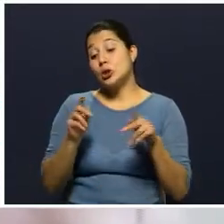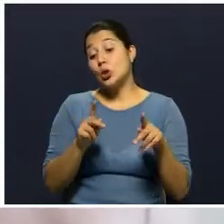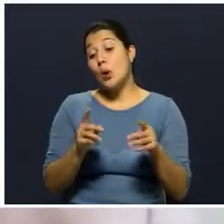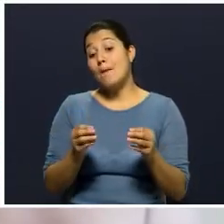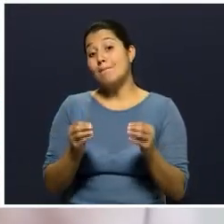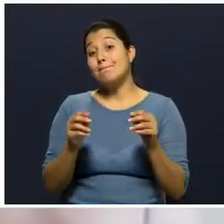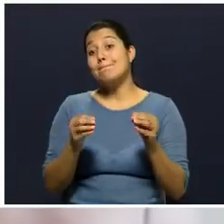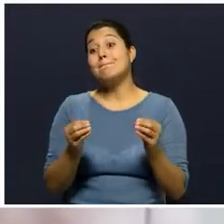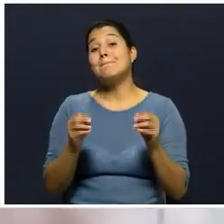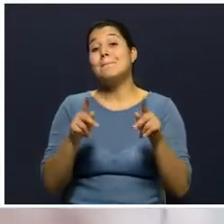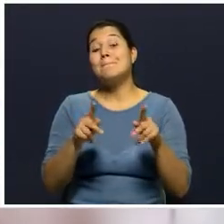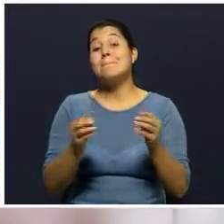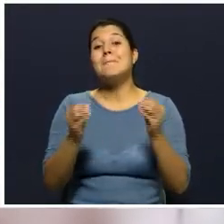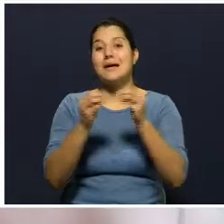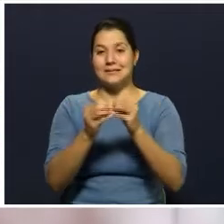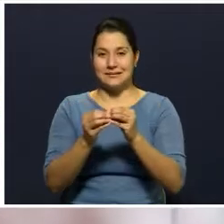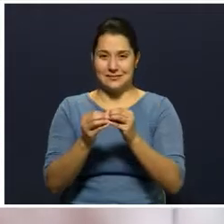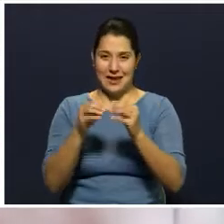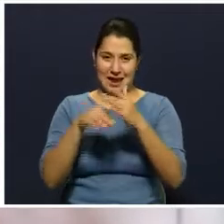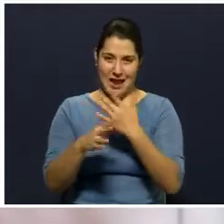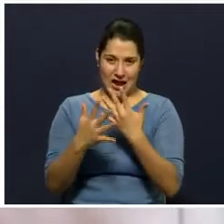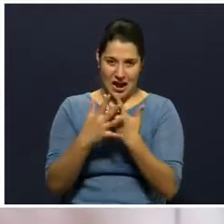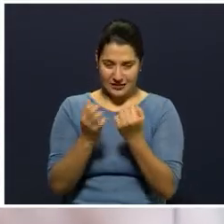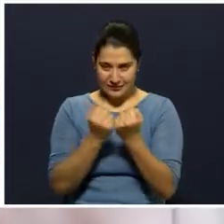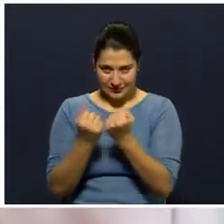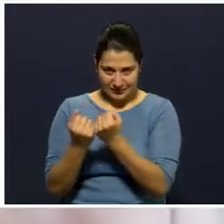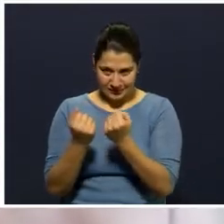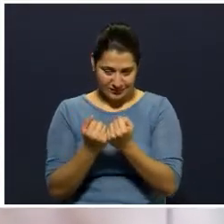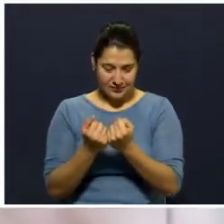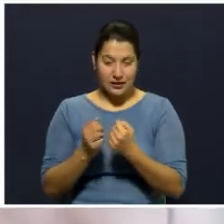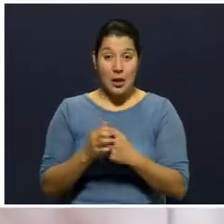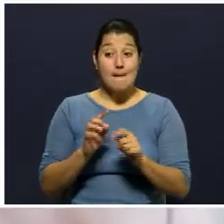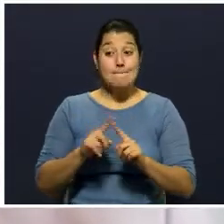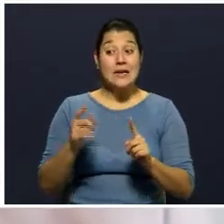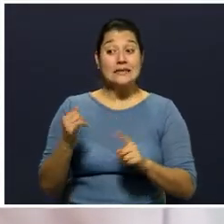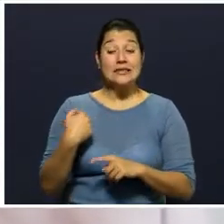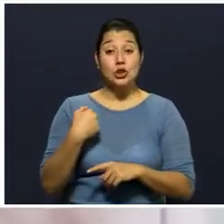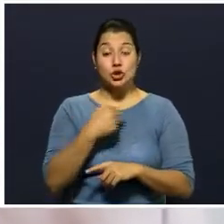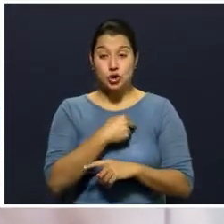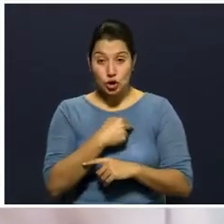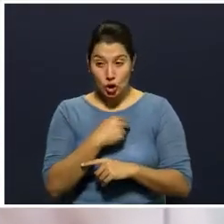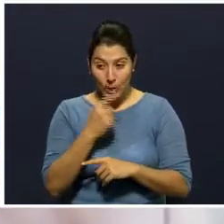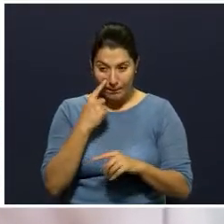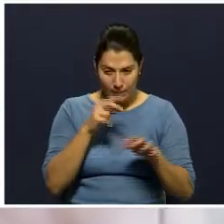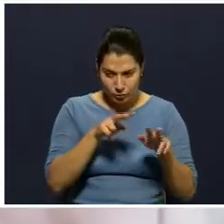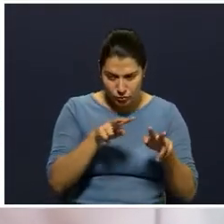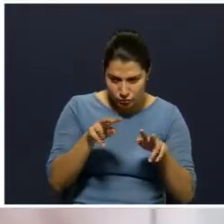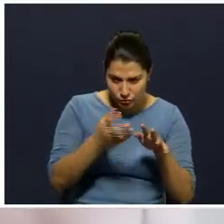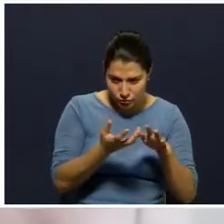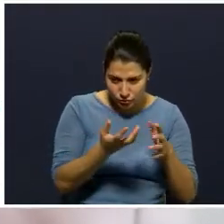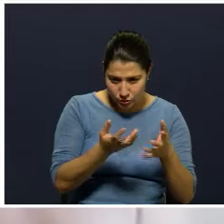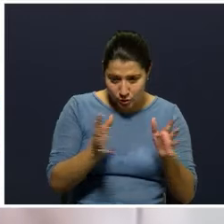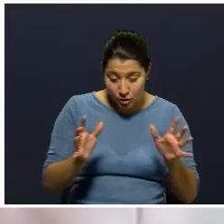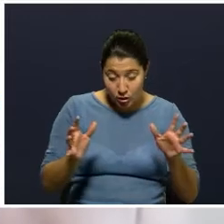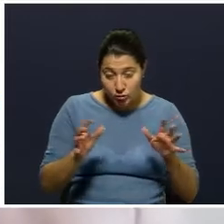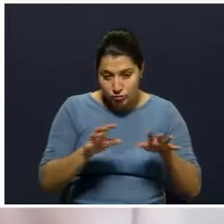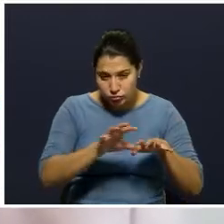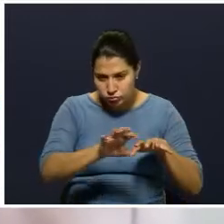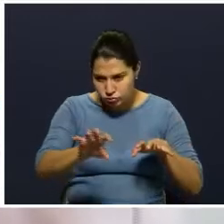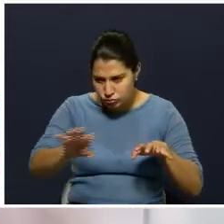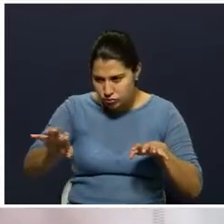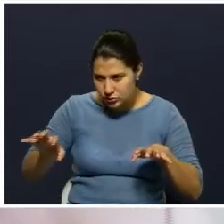de sobrepoblación crítica. Pero si lo miramos a nivel de los centros, si lo desagregamos, el 55% de los centros